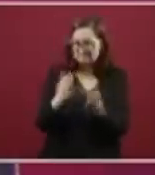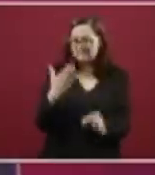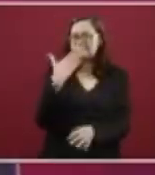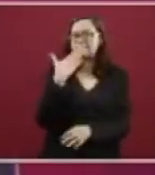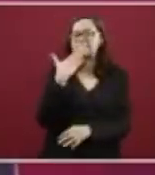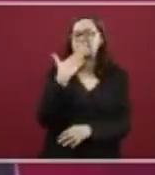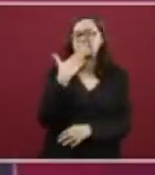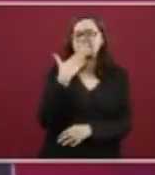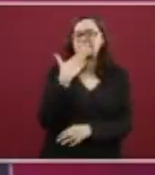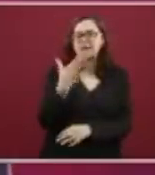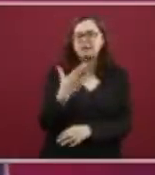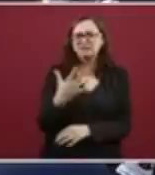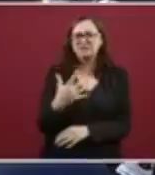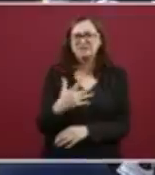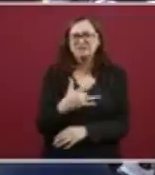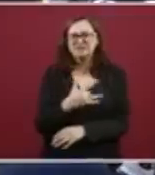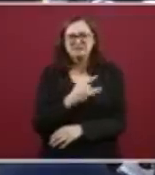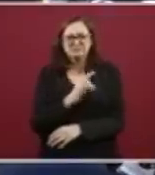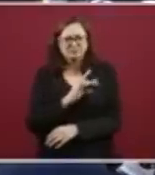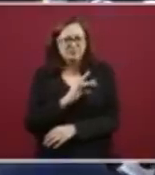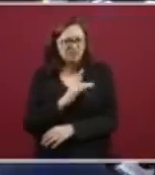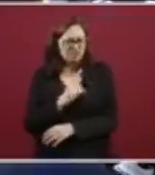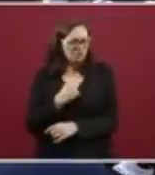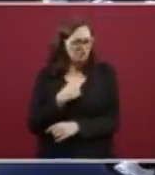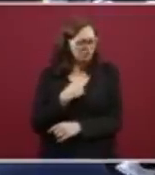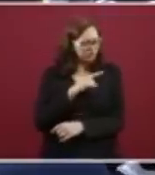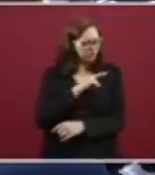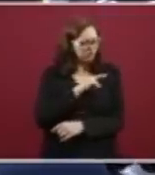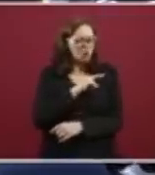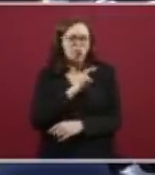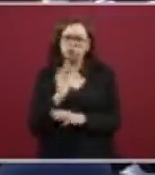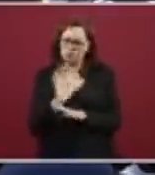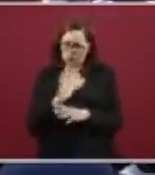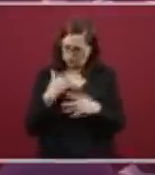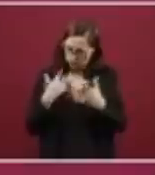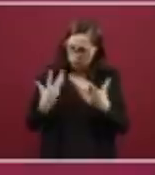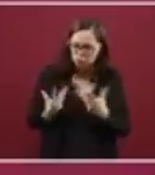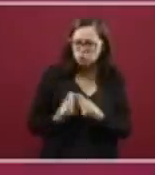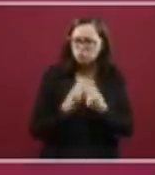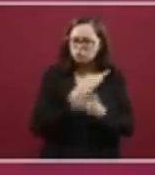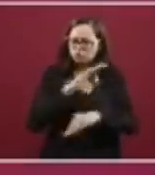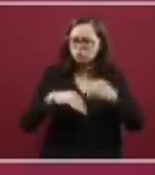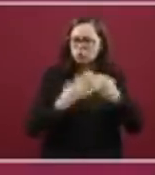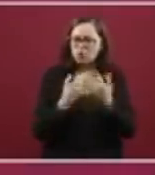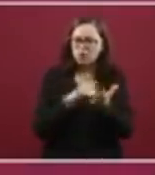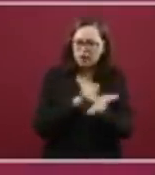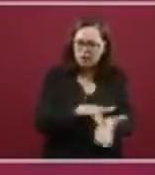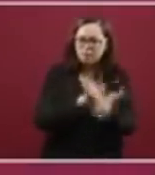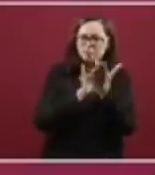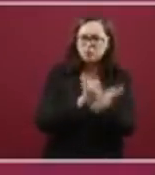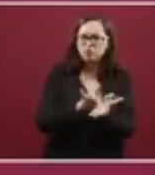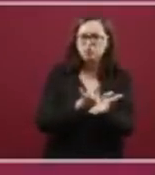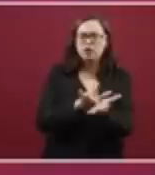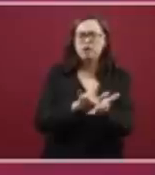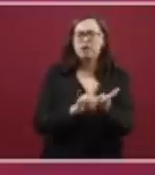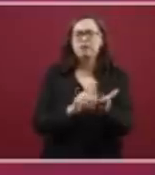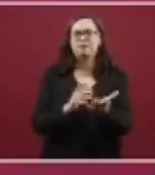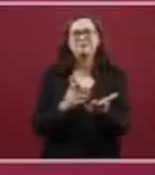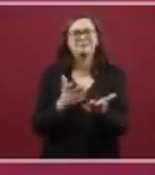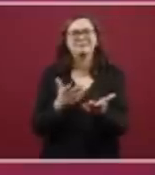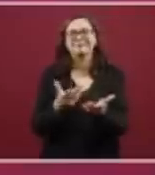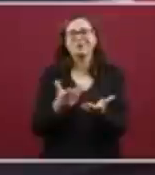no se sientan solos, que todos apoyemos. Hay cosas que no se pueden